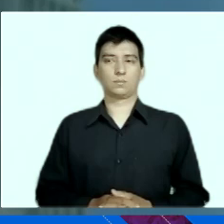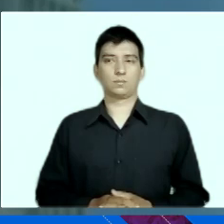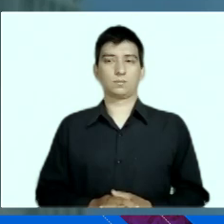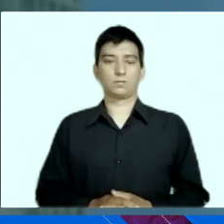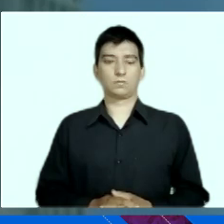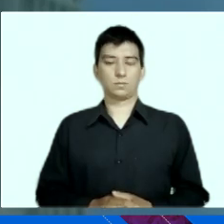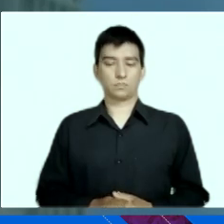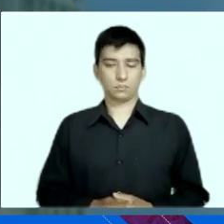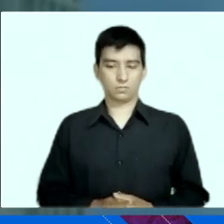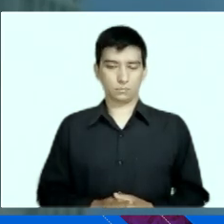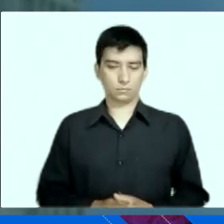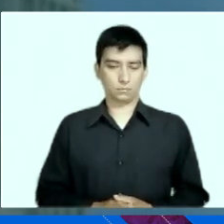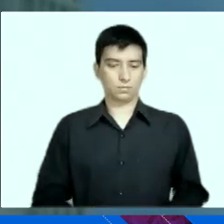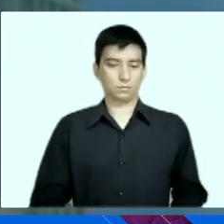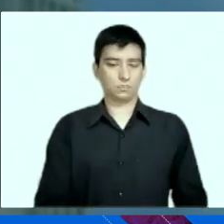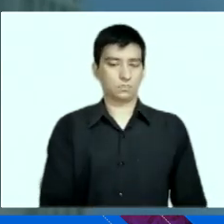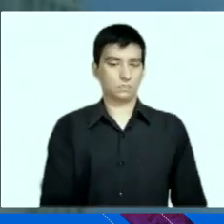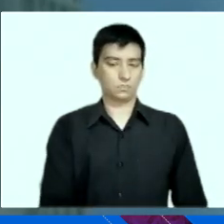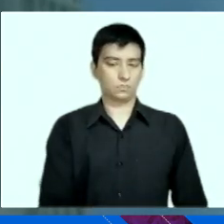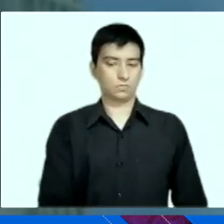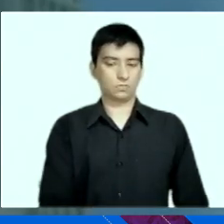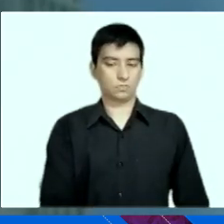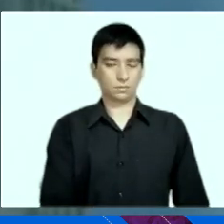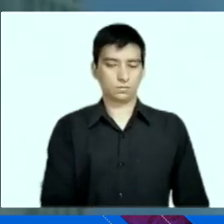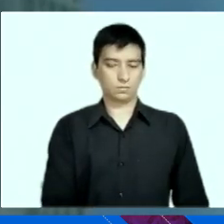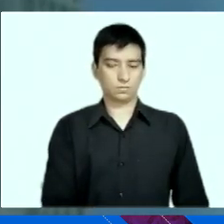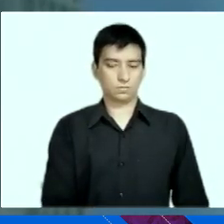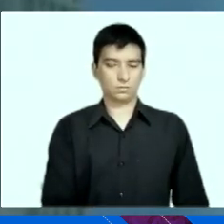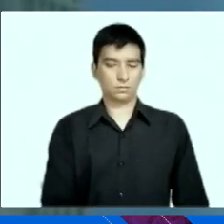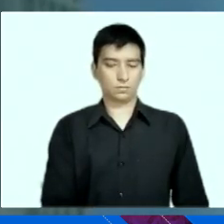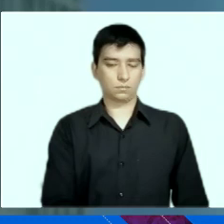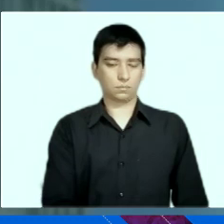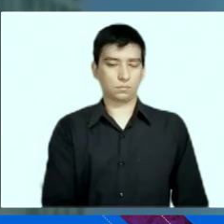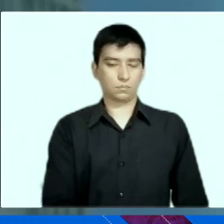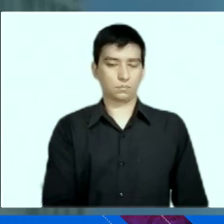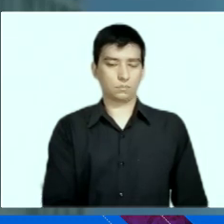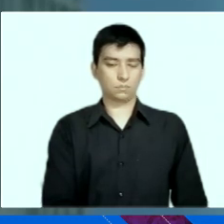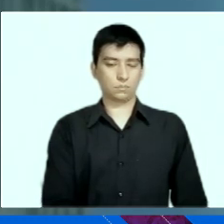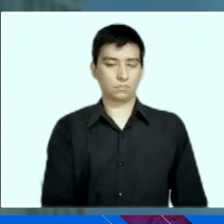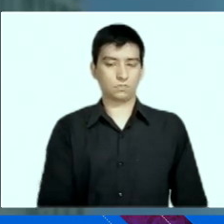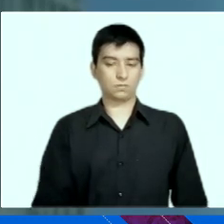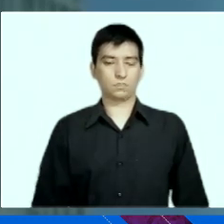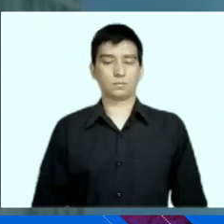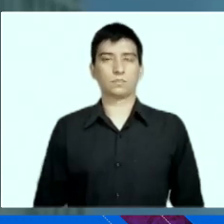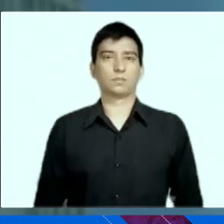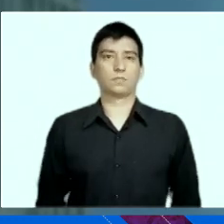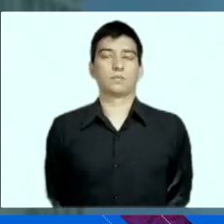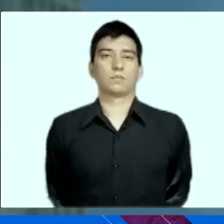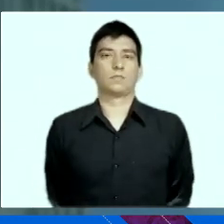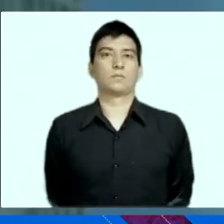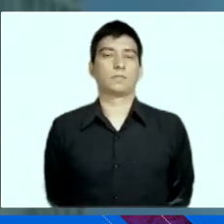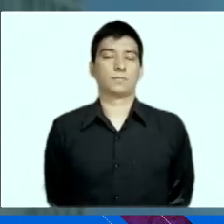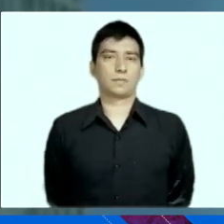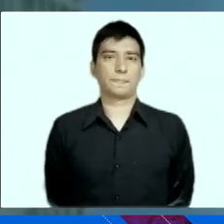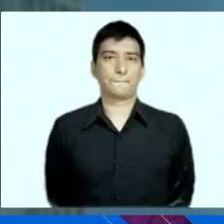azufre eternamente, o aferrarme a Dios con toda la fuerza de mi corazón para que Él cambie mi vida.